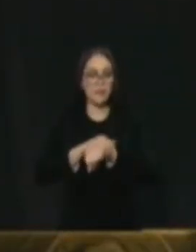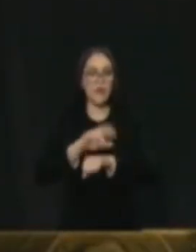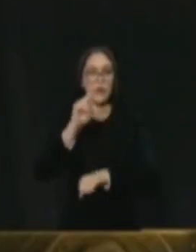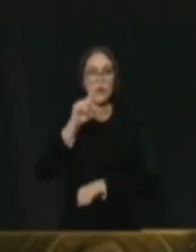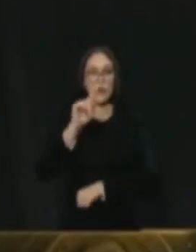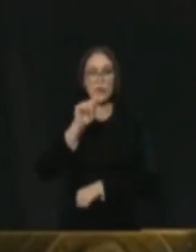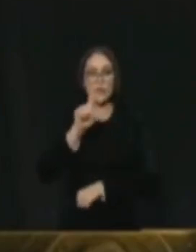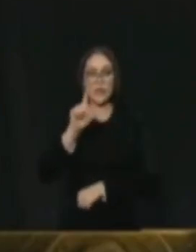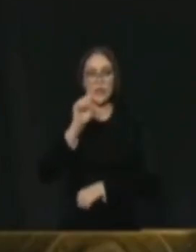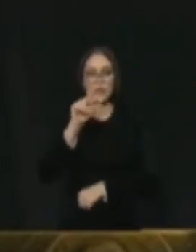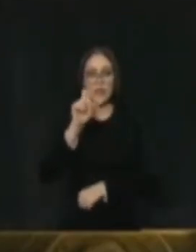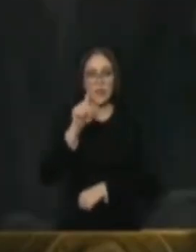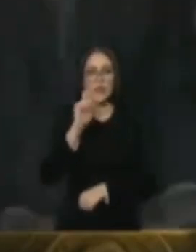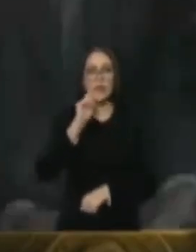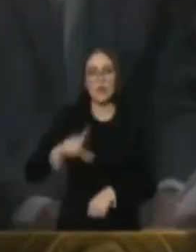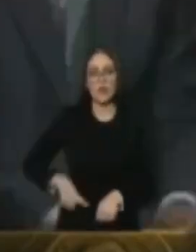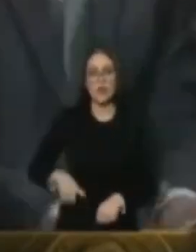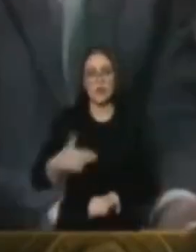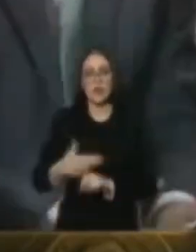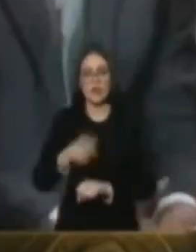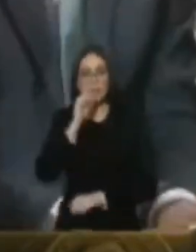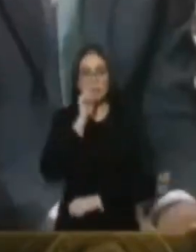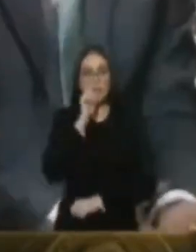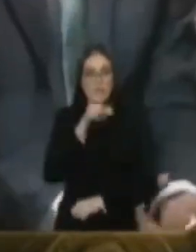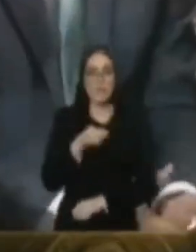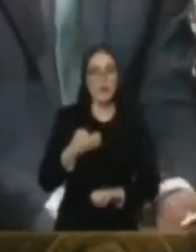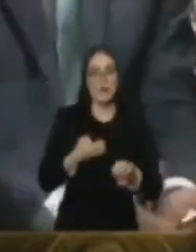Cadenas, gobernador constitucional del estado de